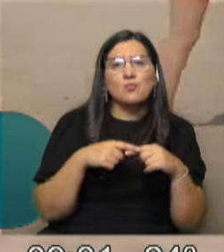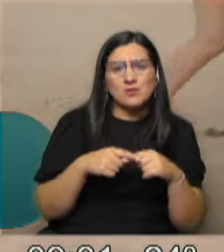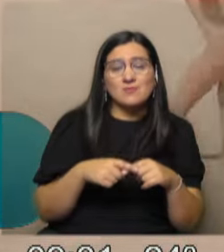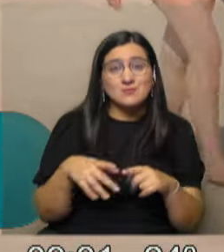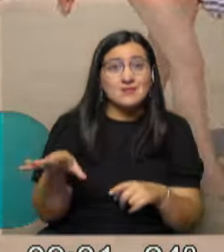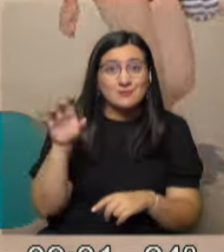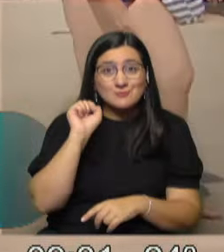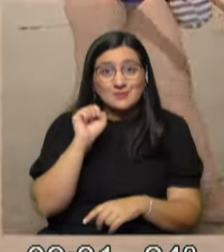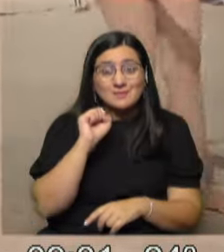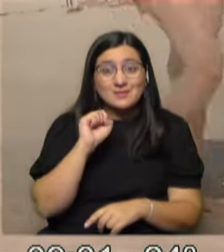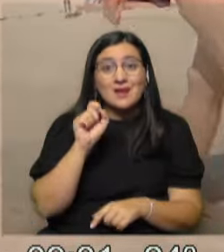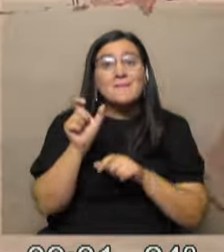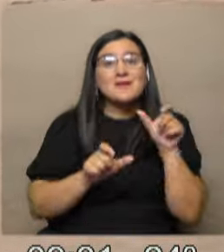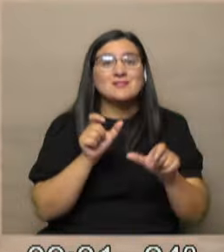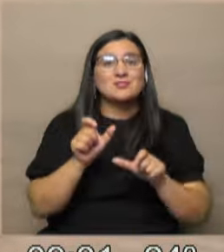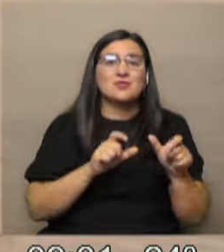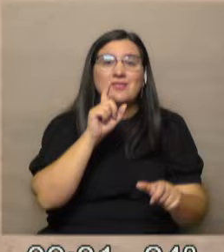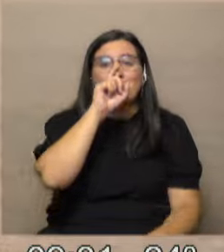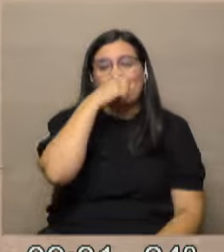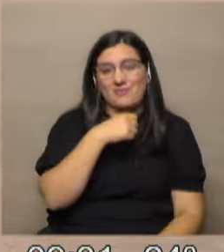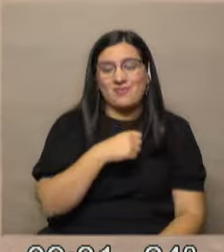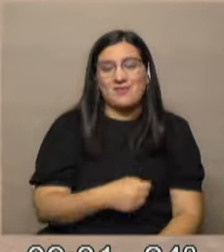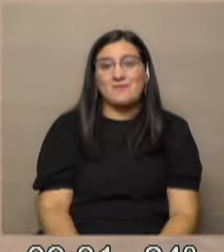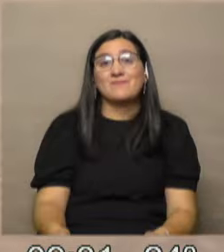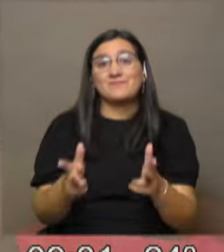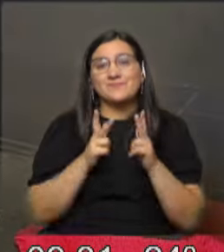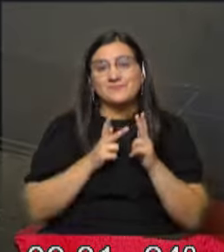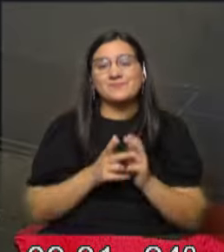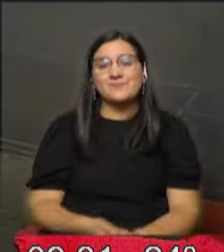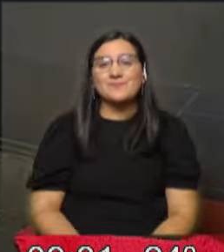escucharemos a los ciudadanos y a las ciudadanas de Montevideo a ver qué nos dicen. Correcto, JP.